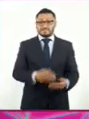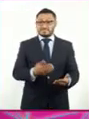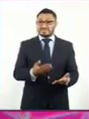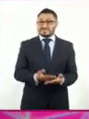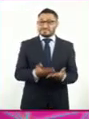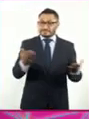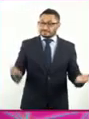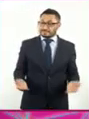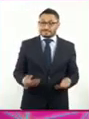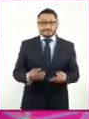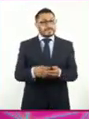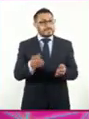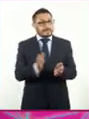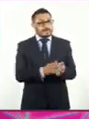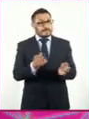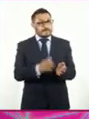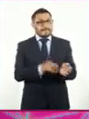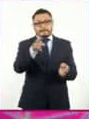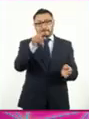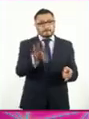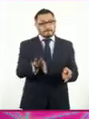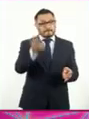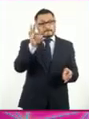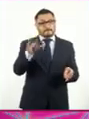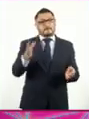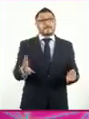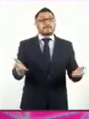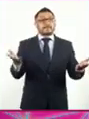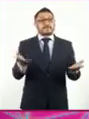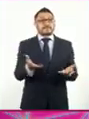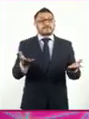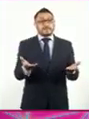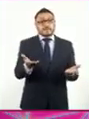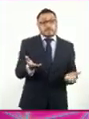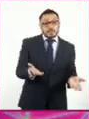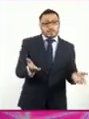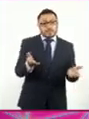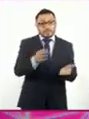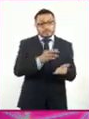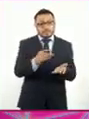Ahora, con el papel que elegimos, vamos a forrar nuestra cubierta.